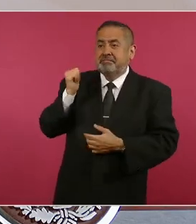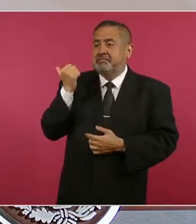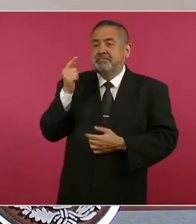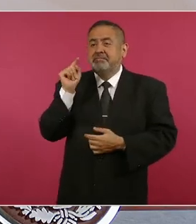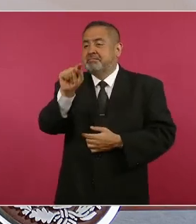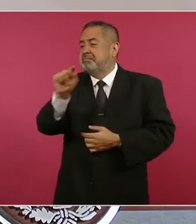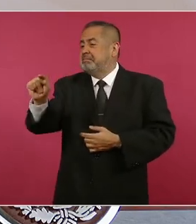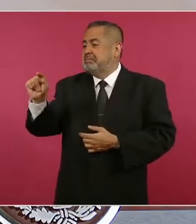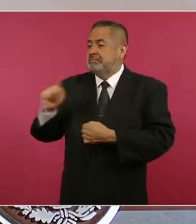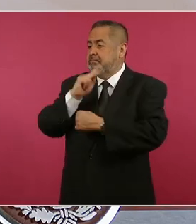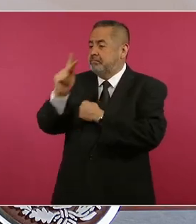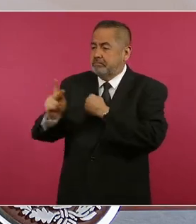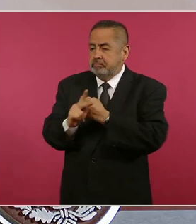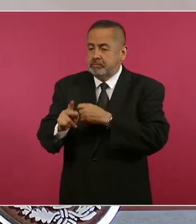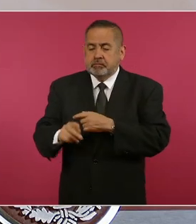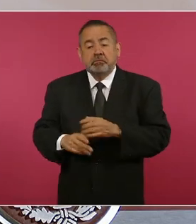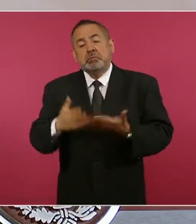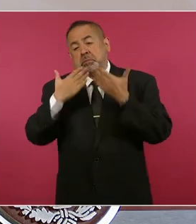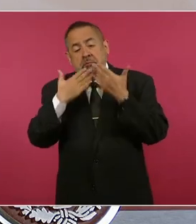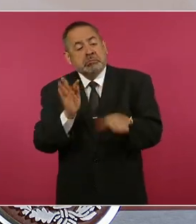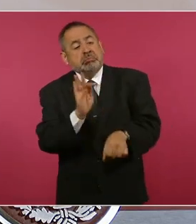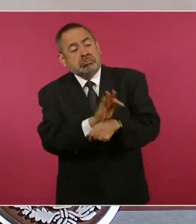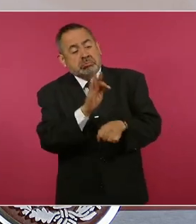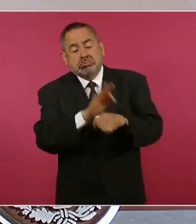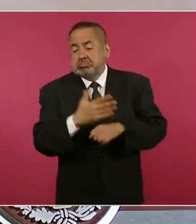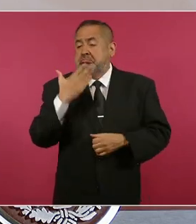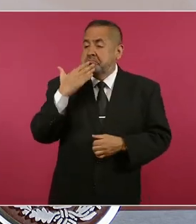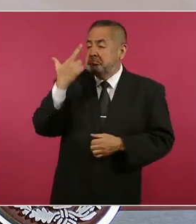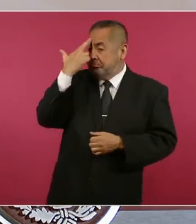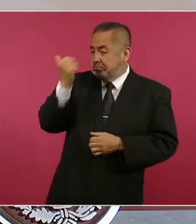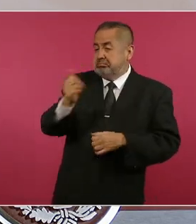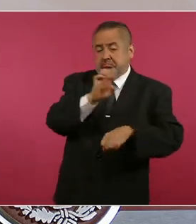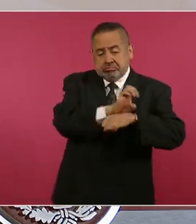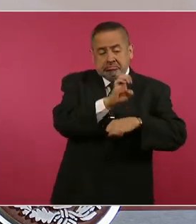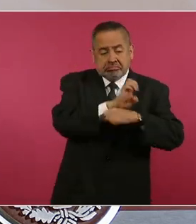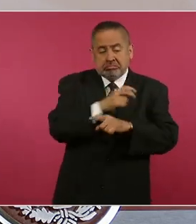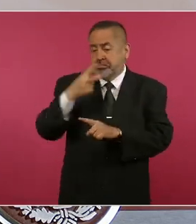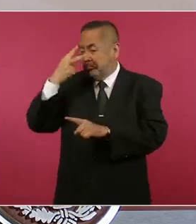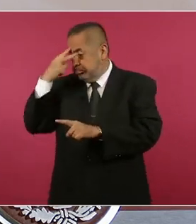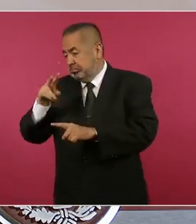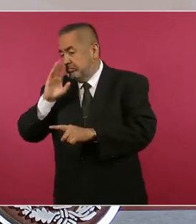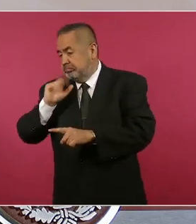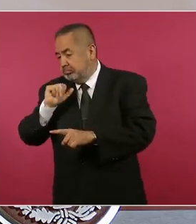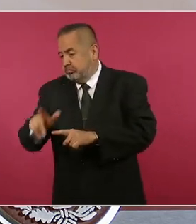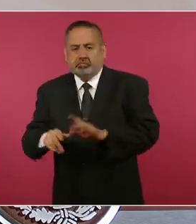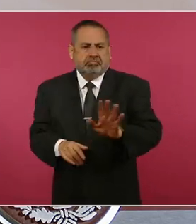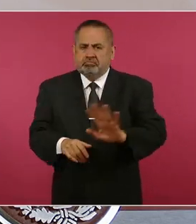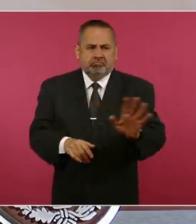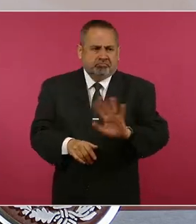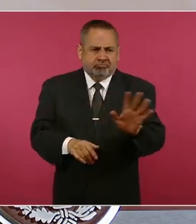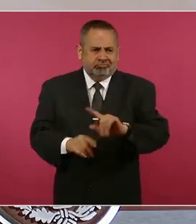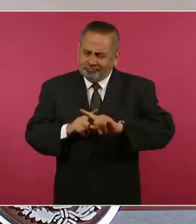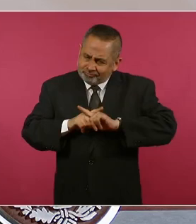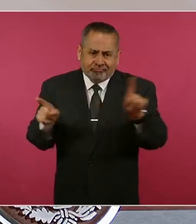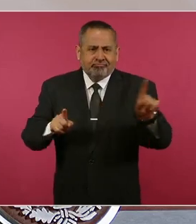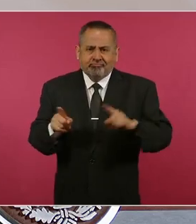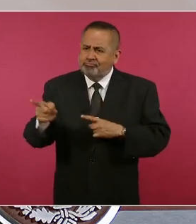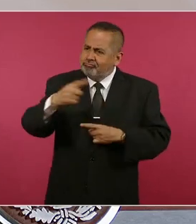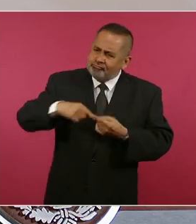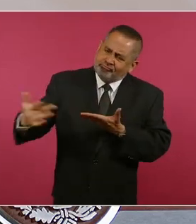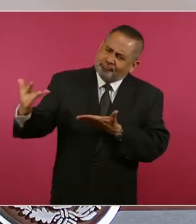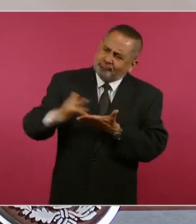que se haya pronunciado en contra de lo que México está acusando. México está acusando la violación de la